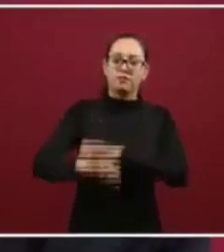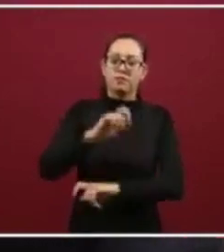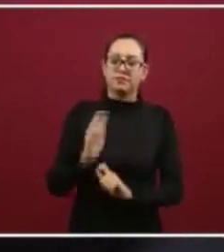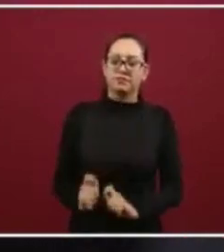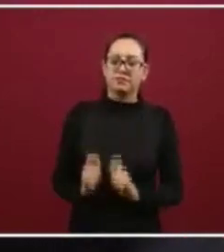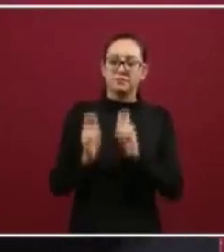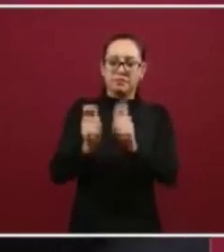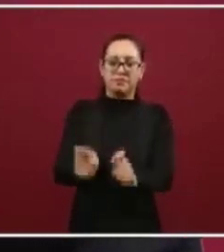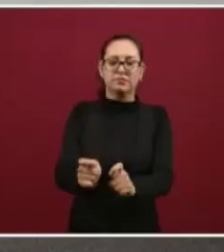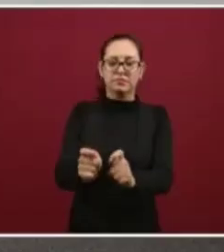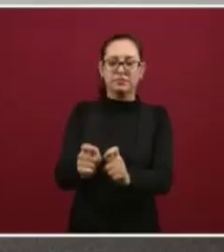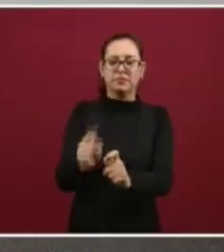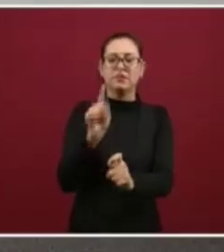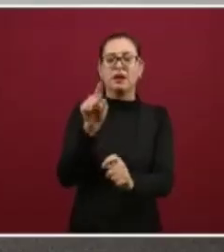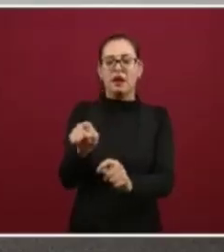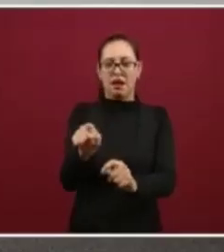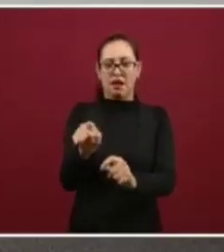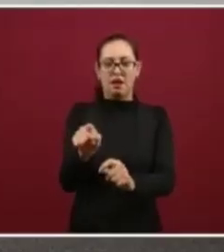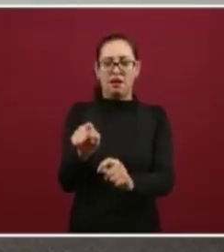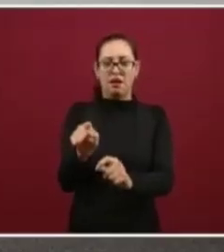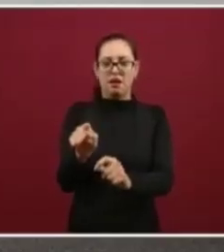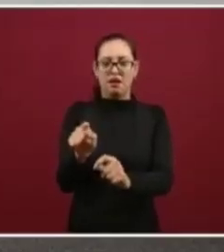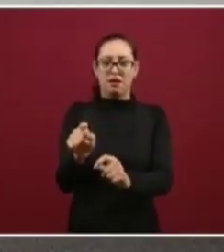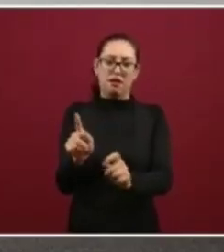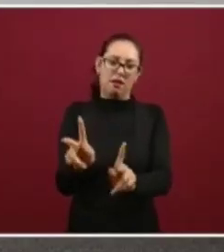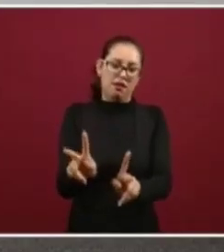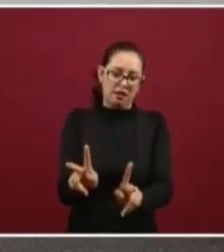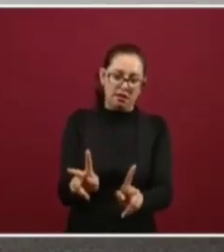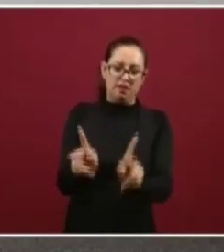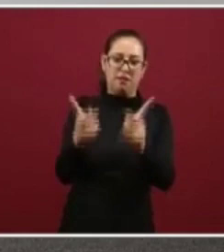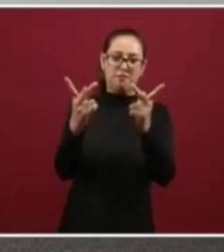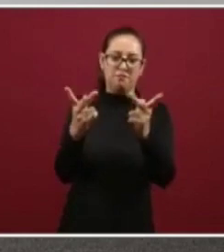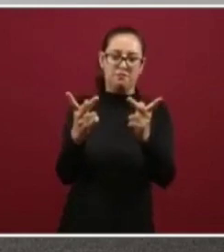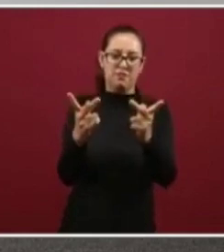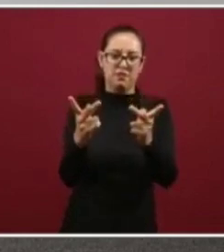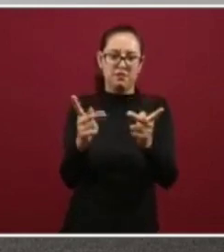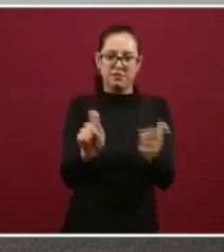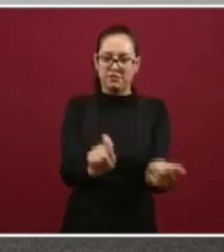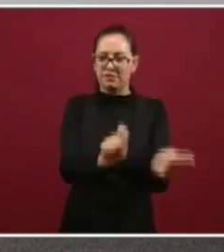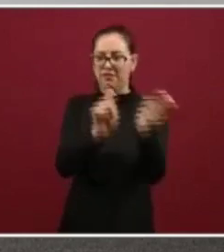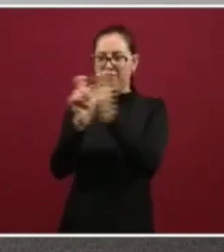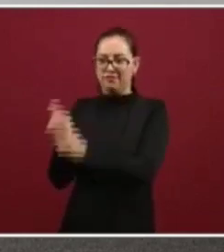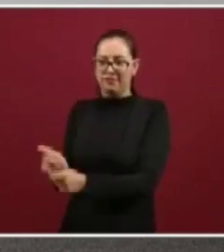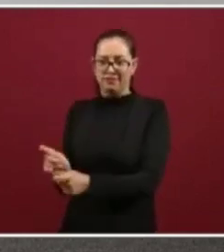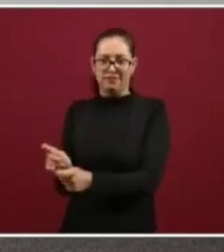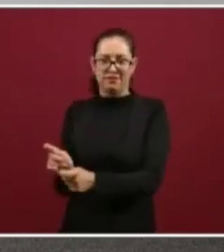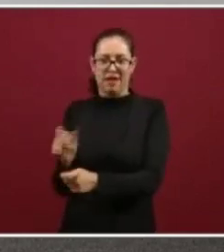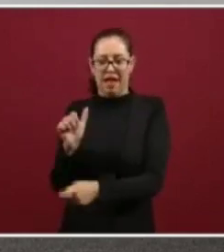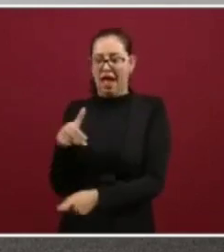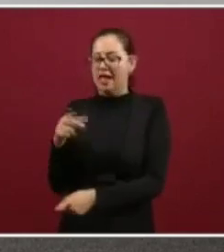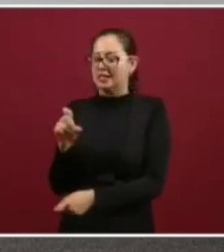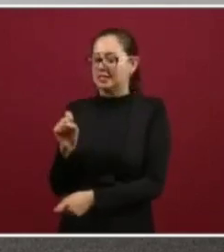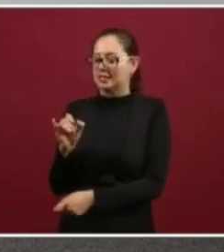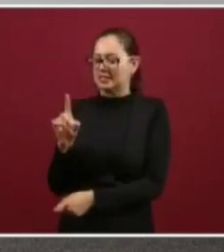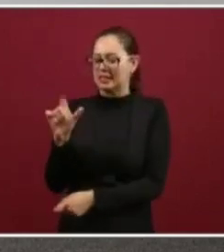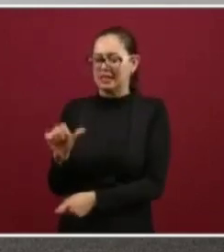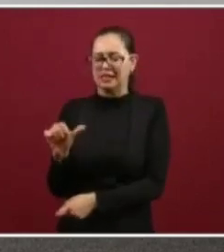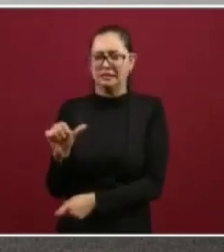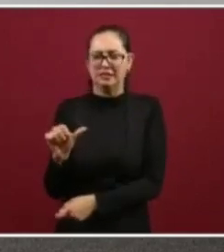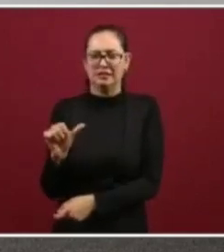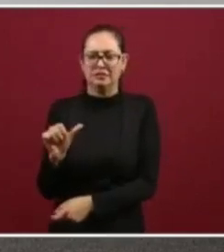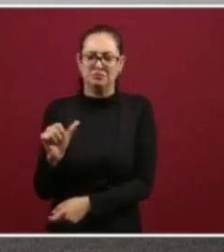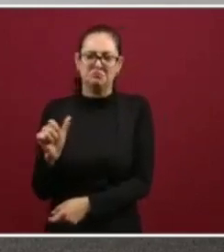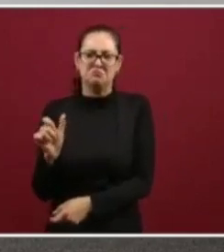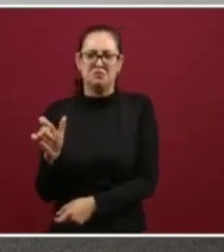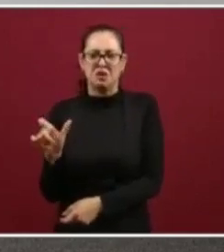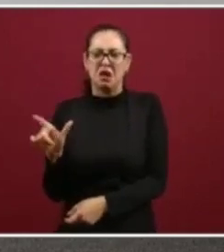y esa empresa le vendió al señor Ancira y el señor Ancira